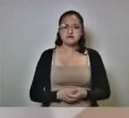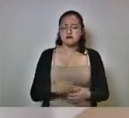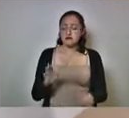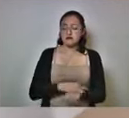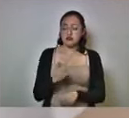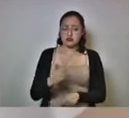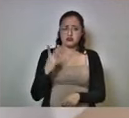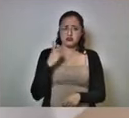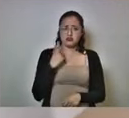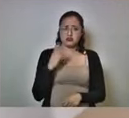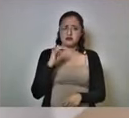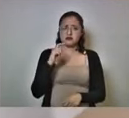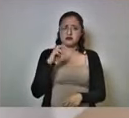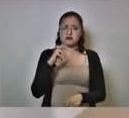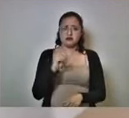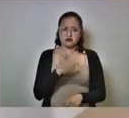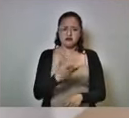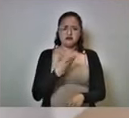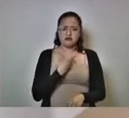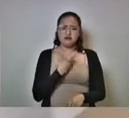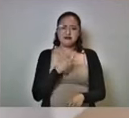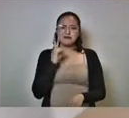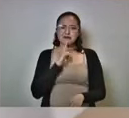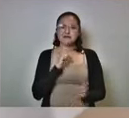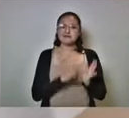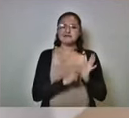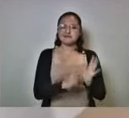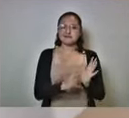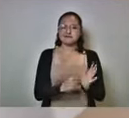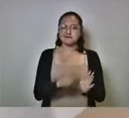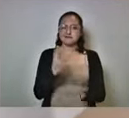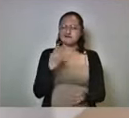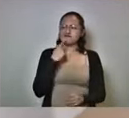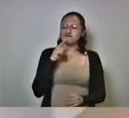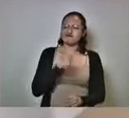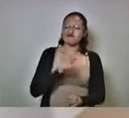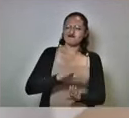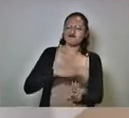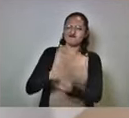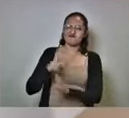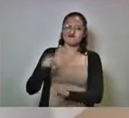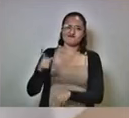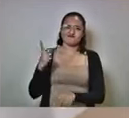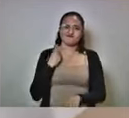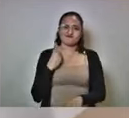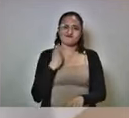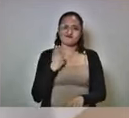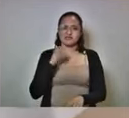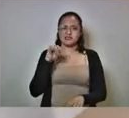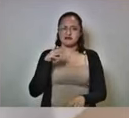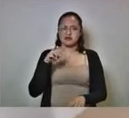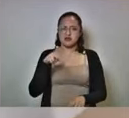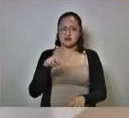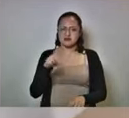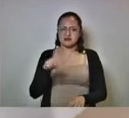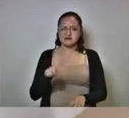Porque el diputado Biestro sí tiene muchas causas para presentar denuncias en contra del diputado